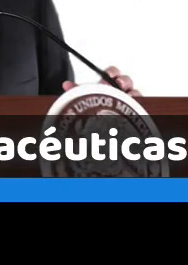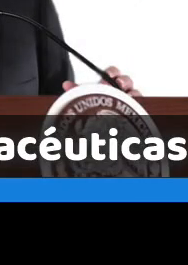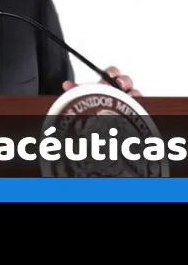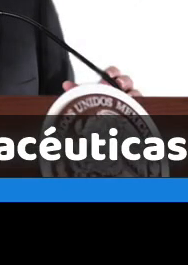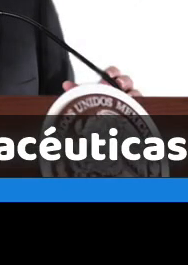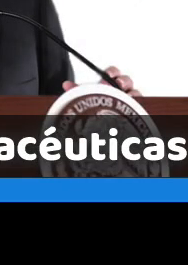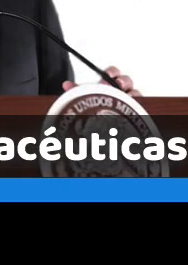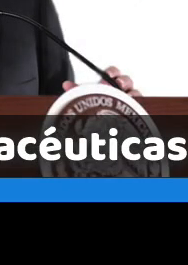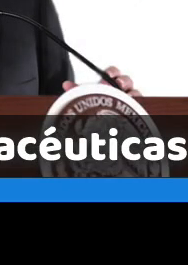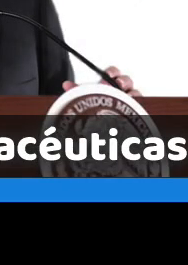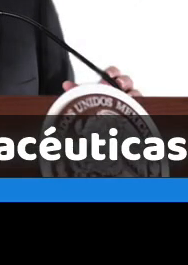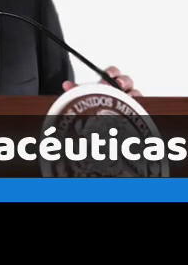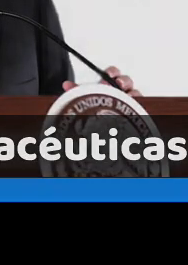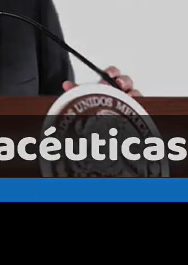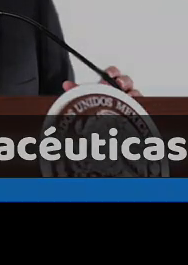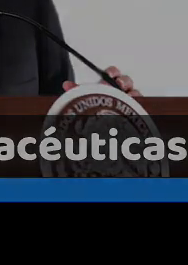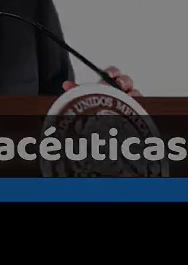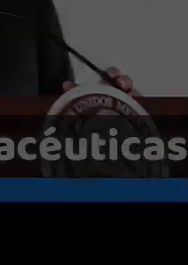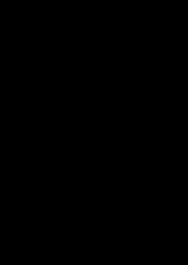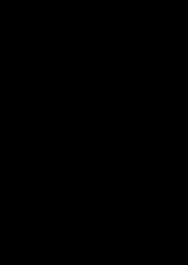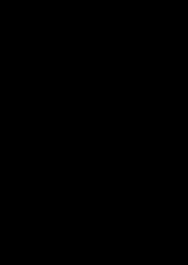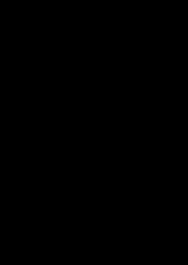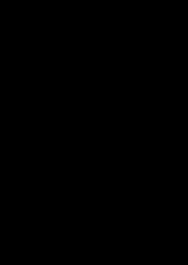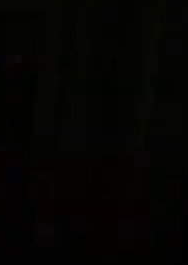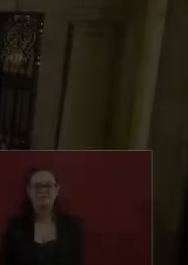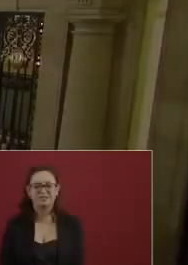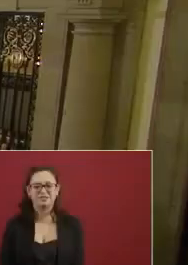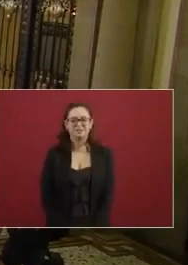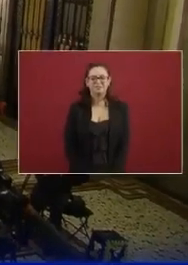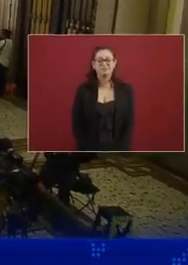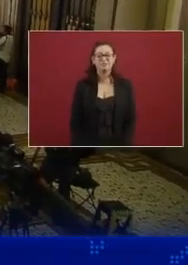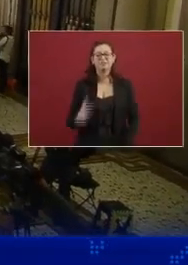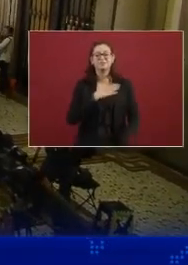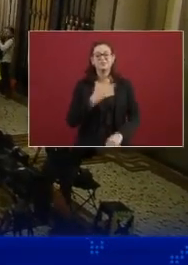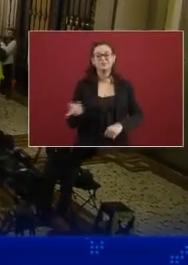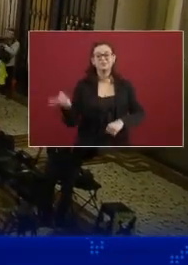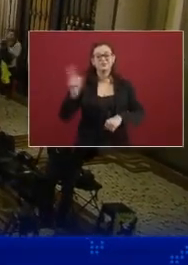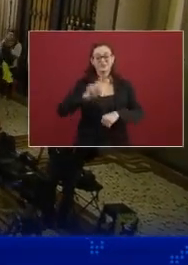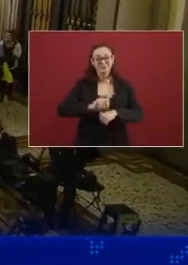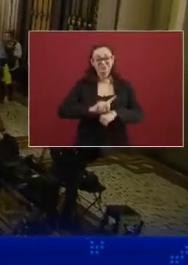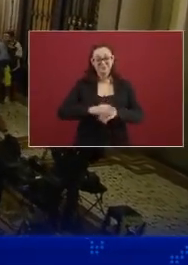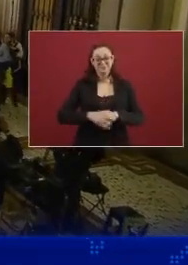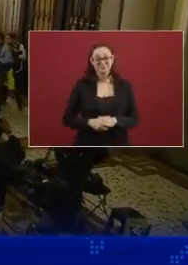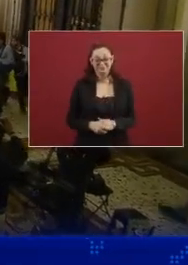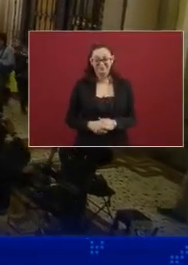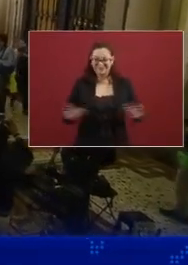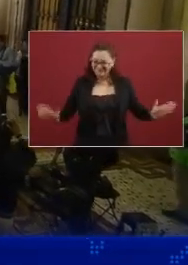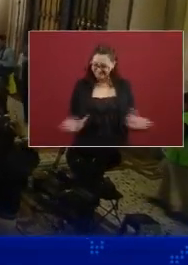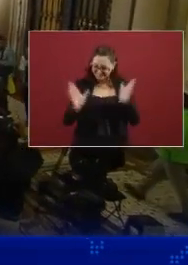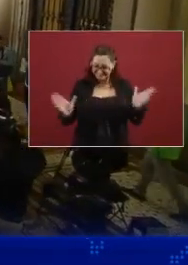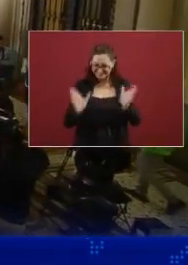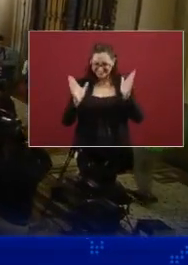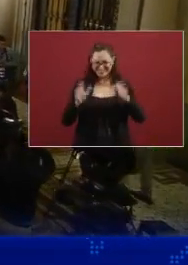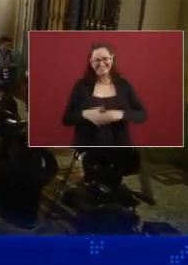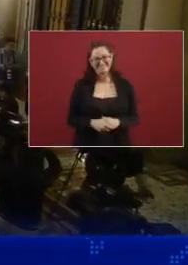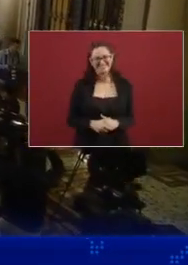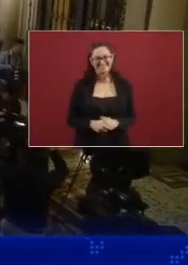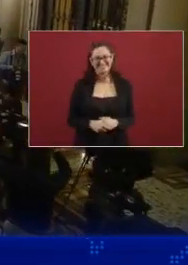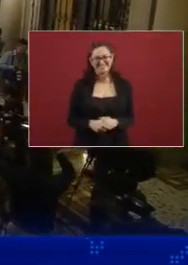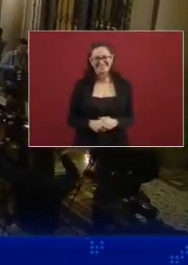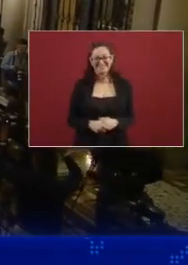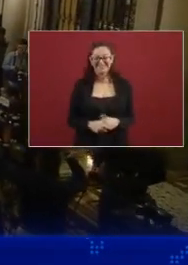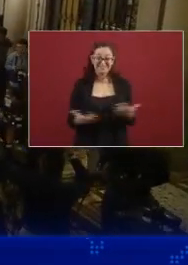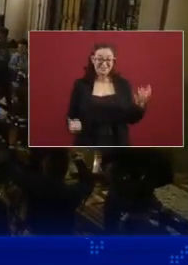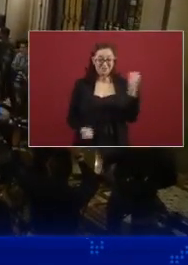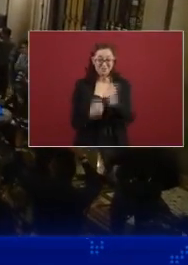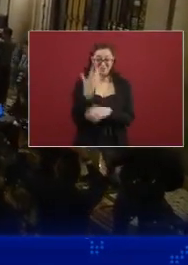En la conferencia de hoy, el presidente Andrés Manuel López Obrador. Buenos días. Buenos días. Ánimo. Con el nuevo